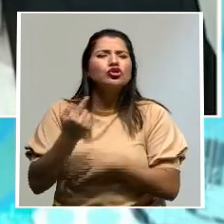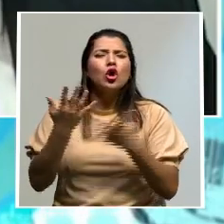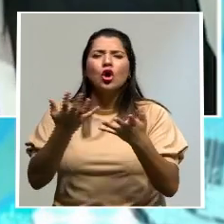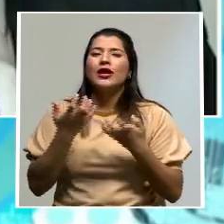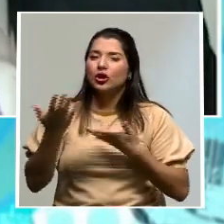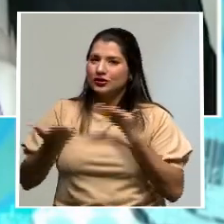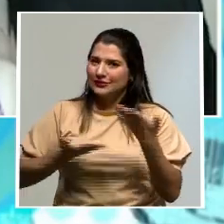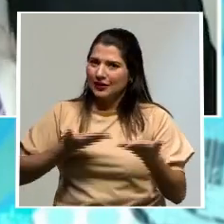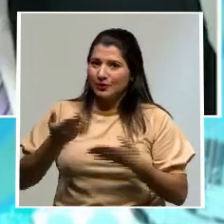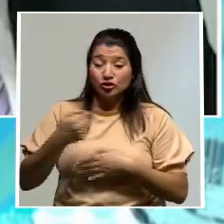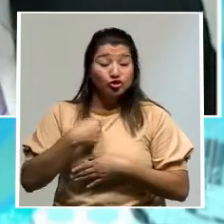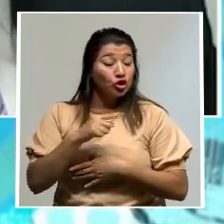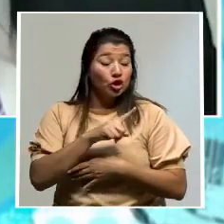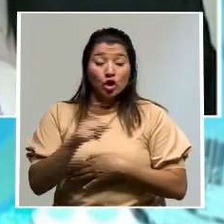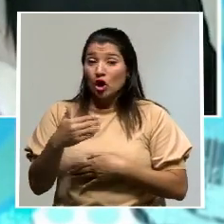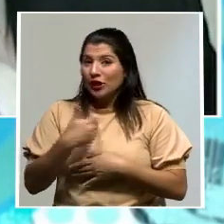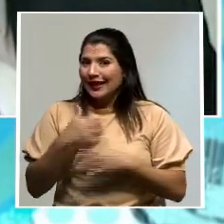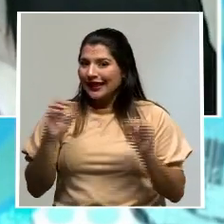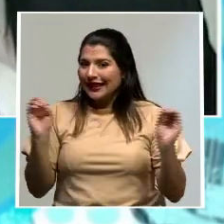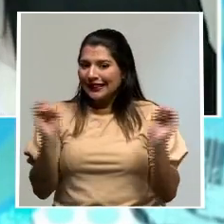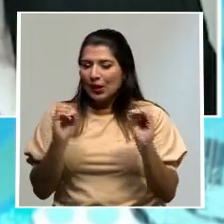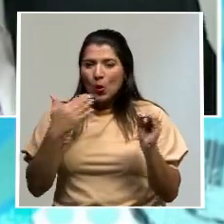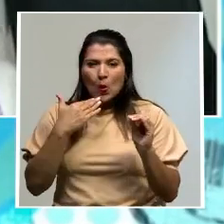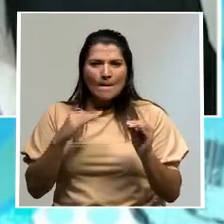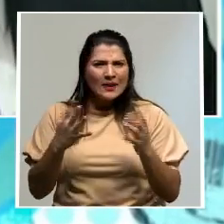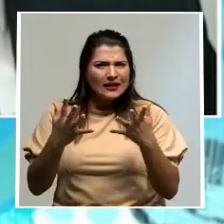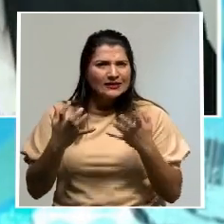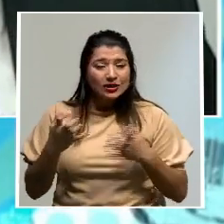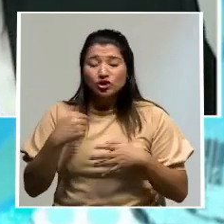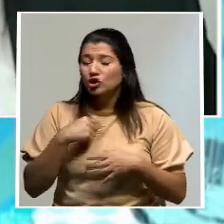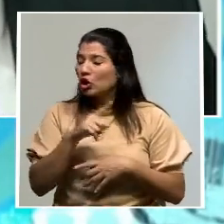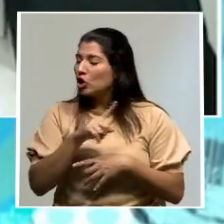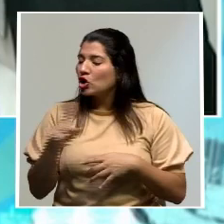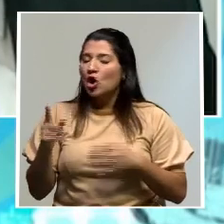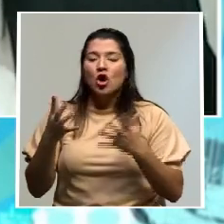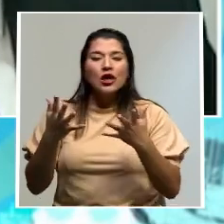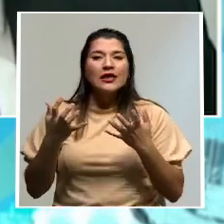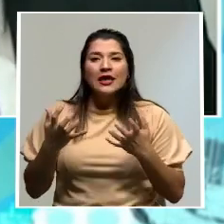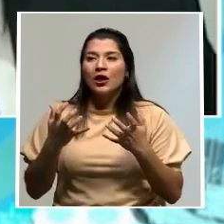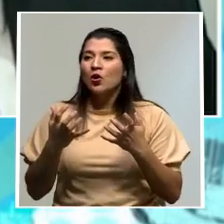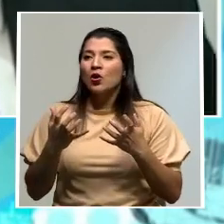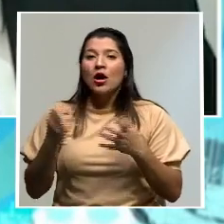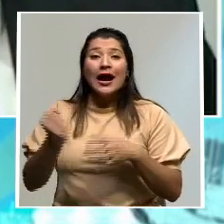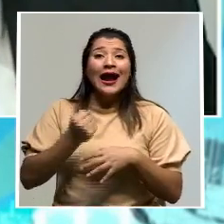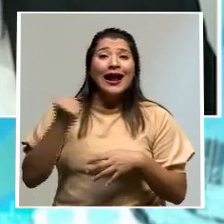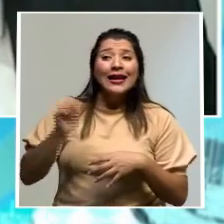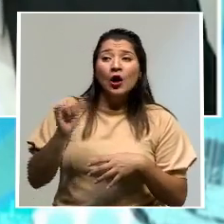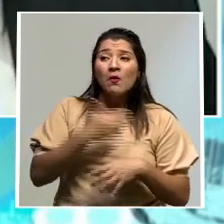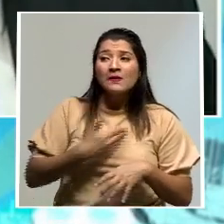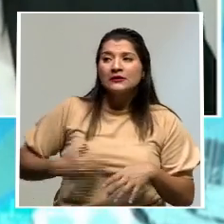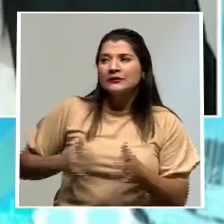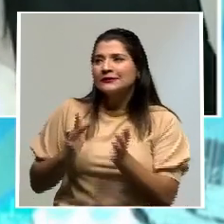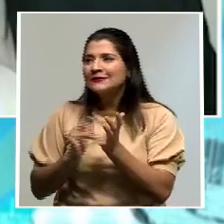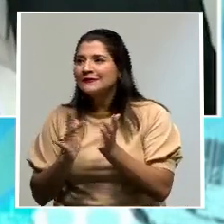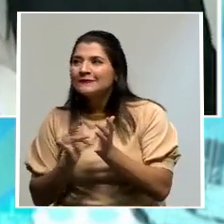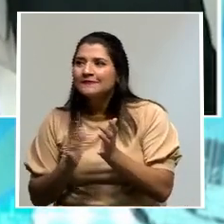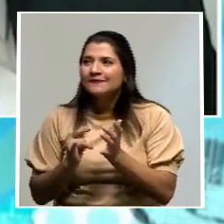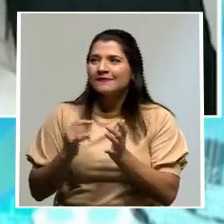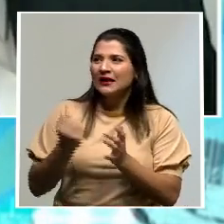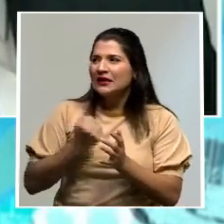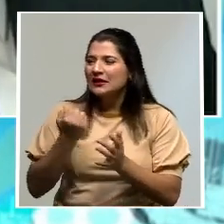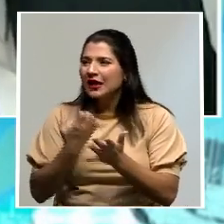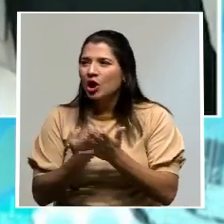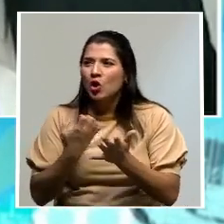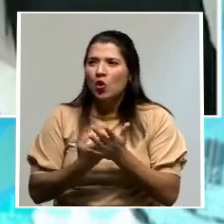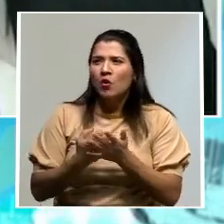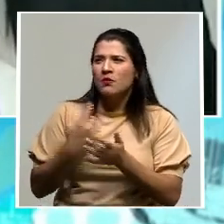ninguna aspiración, y lo digo con toda la claridad, no tengo ninguna aspiración económica de ver qué negocito o qué hago dentro del Estado costarricense